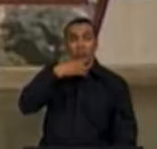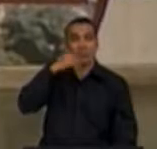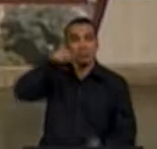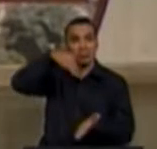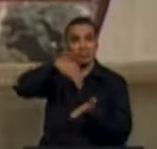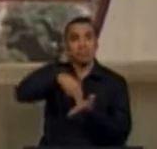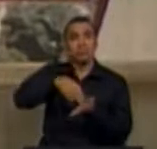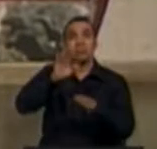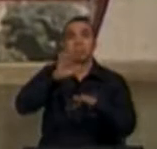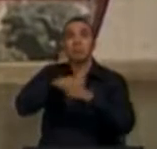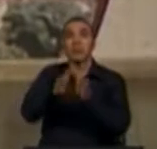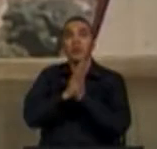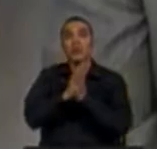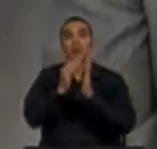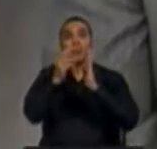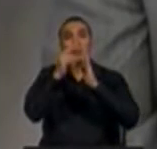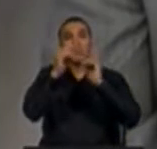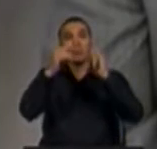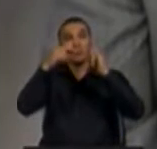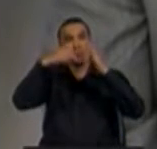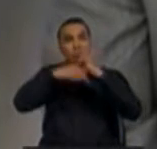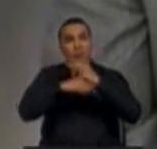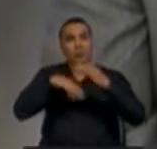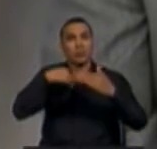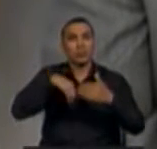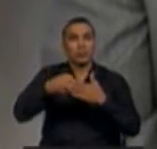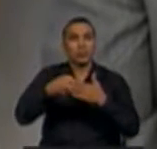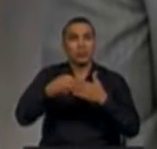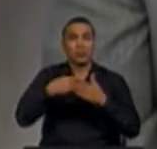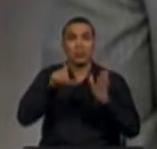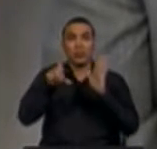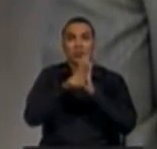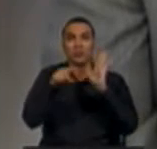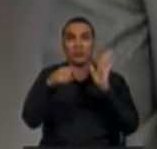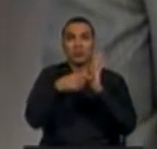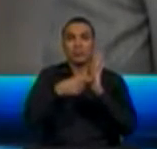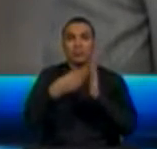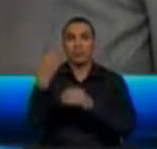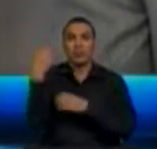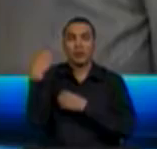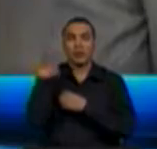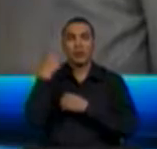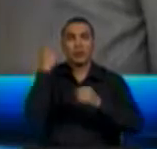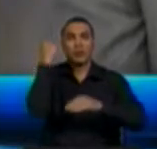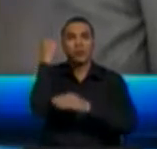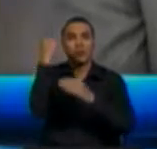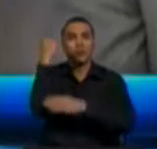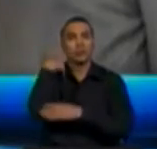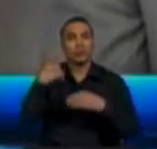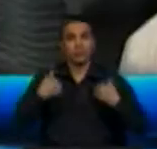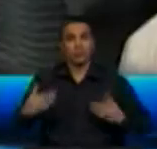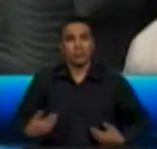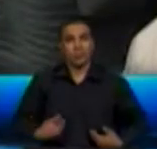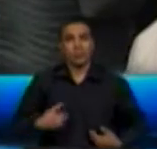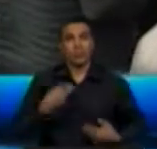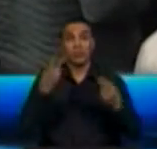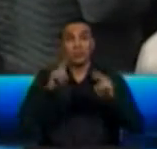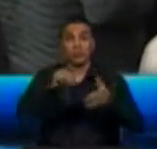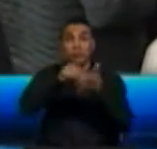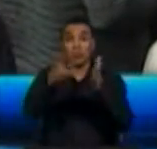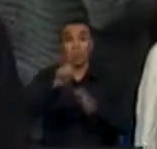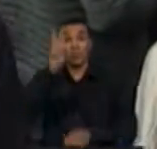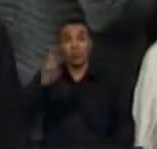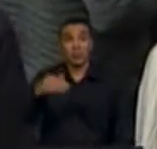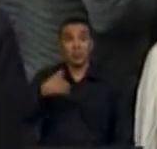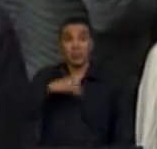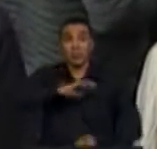los solicitantes de refugio. Nuestra ley de movilidad humana es muy garantista de los derechos humanos, de los derechos de las personas. Además, los ciudadanos